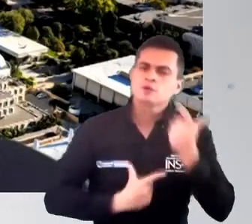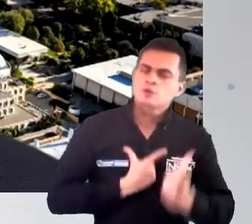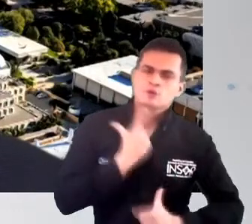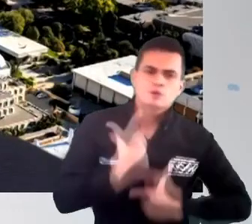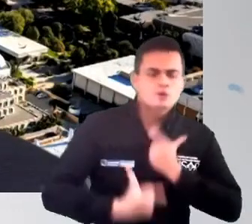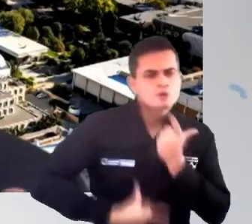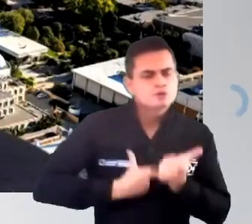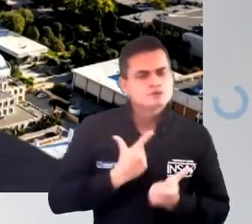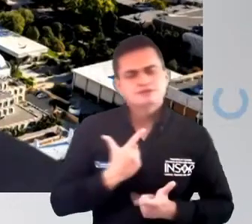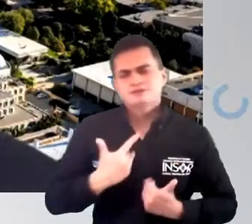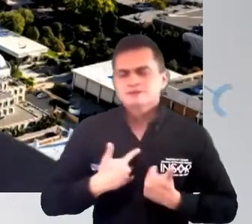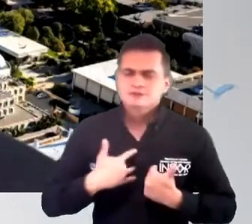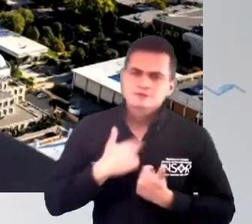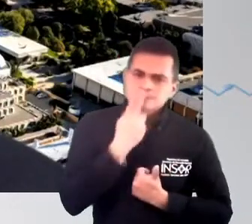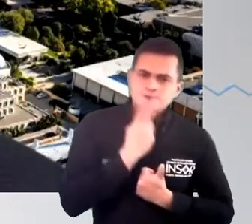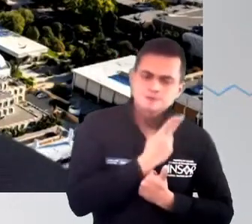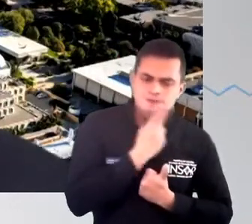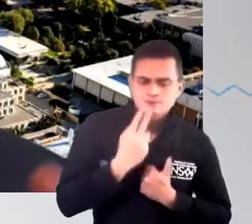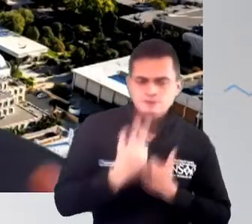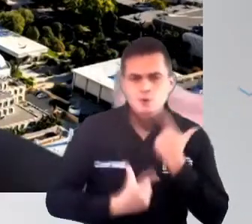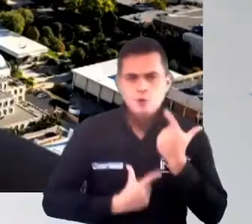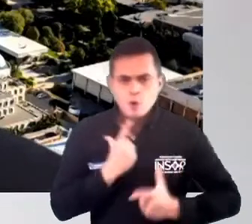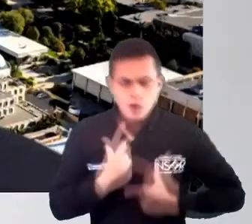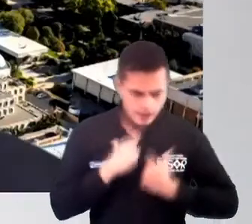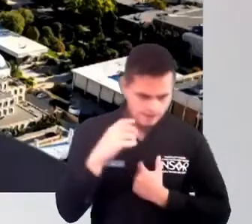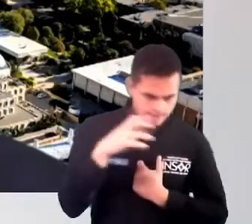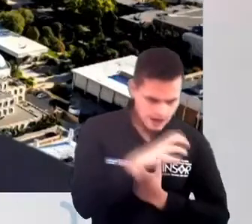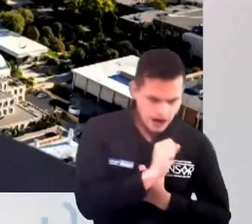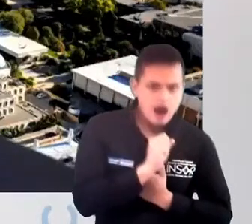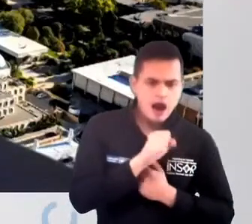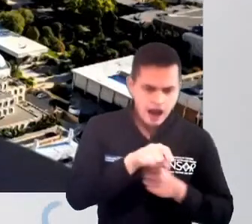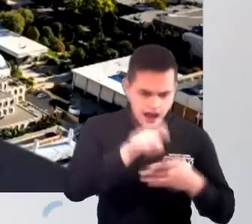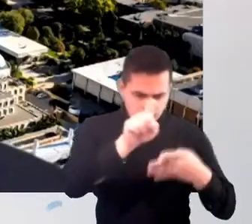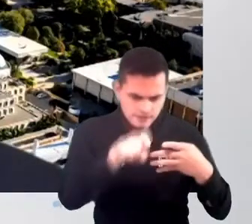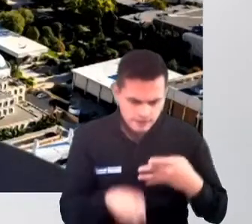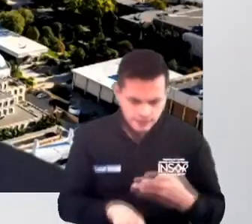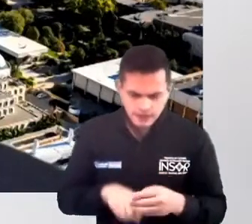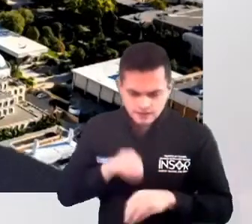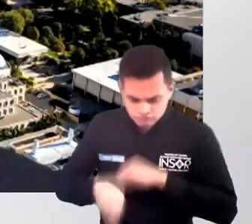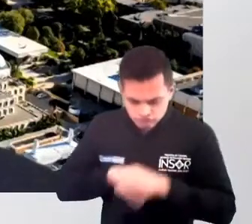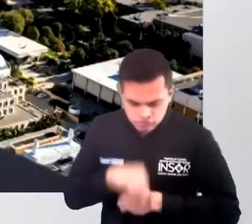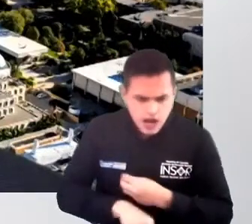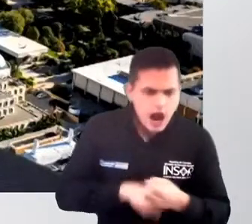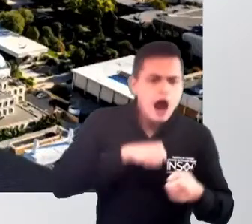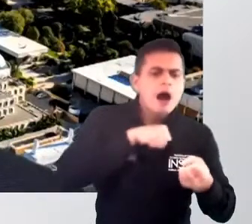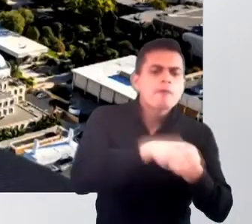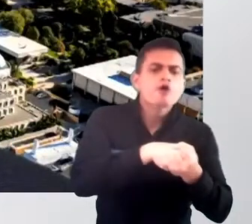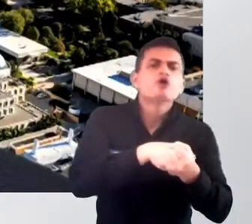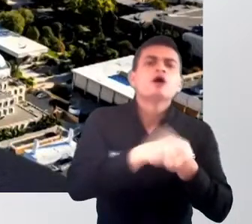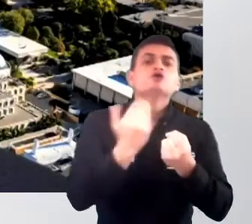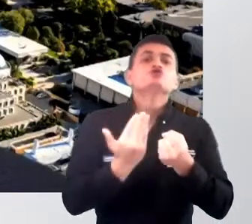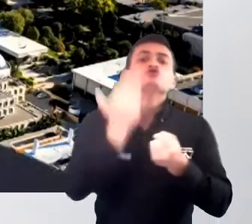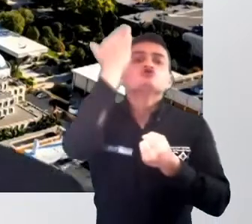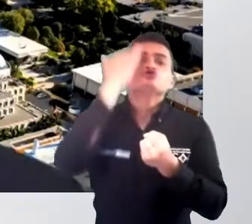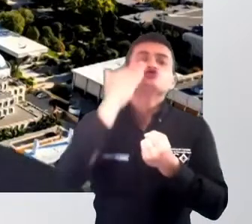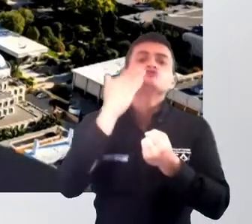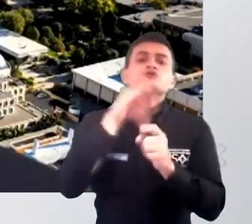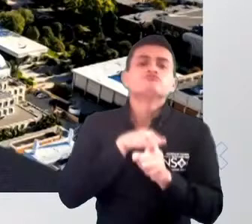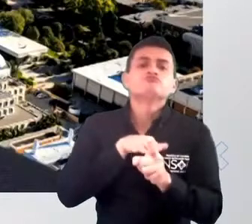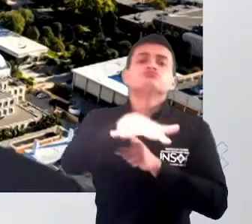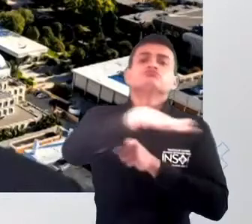el compromiso. Si usted trata de cumplir con sus necesidades, va a cumplir con todas las necesidades de los otros